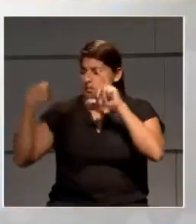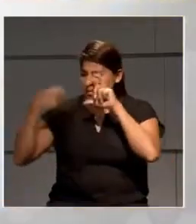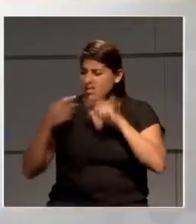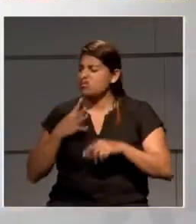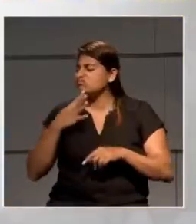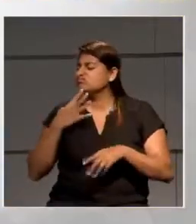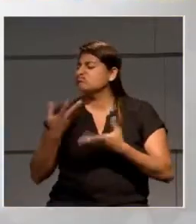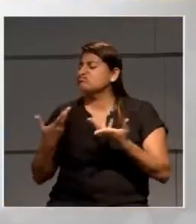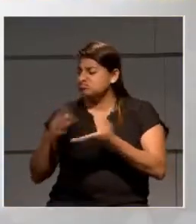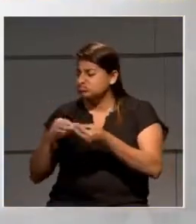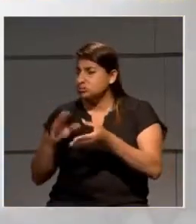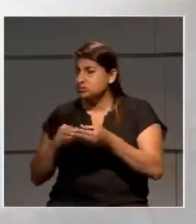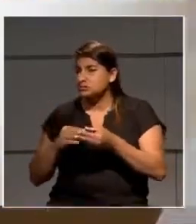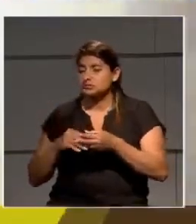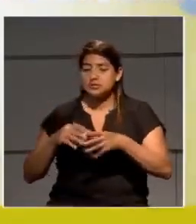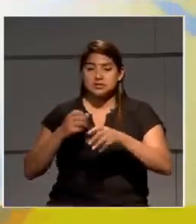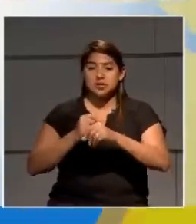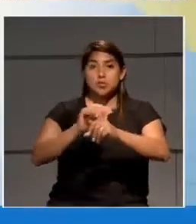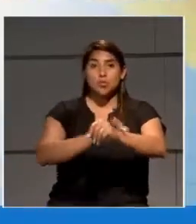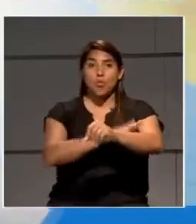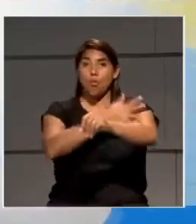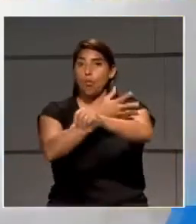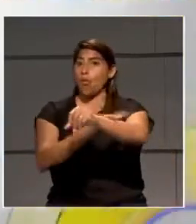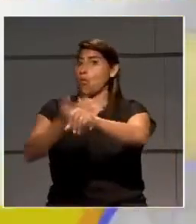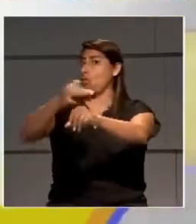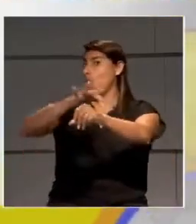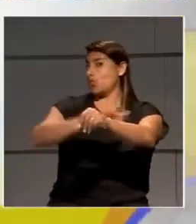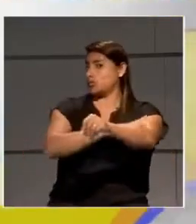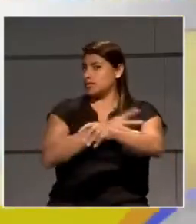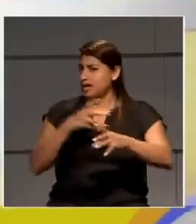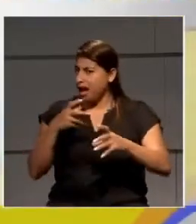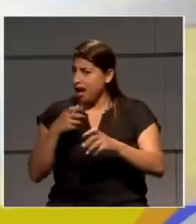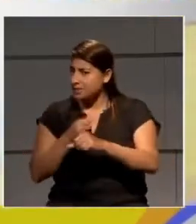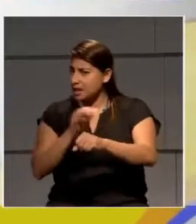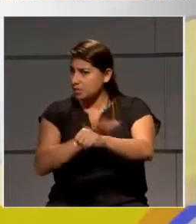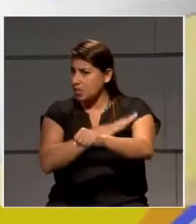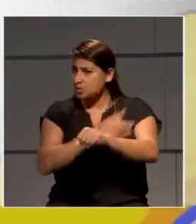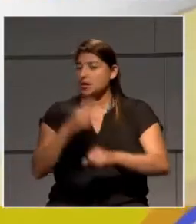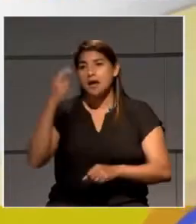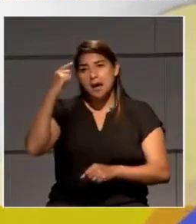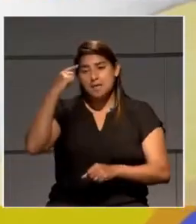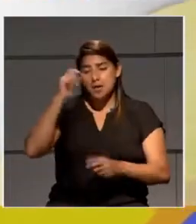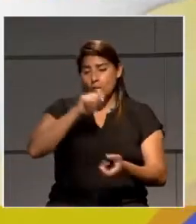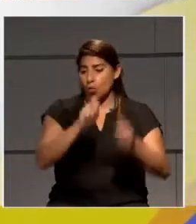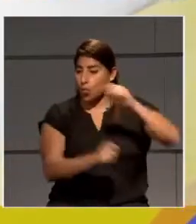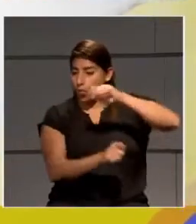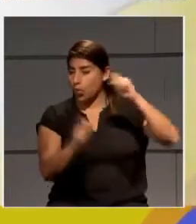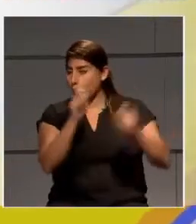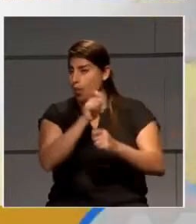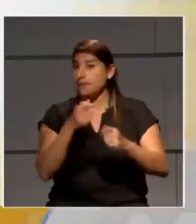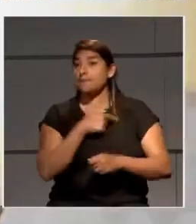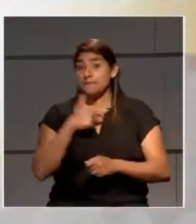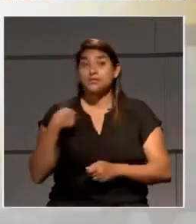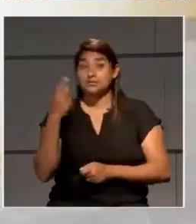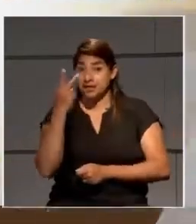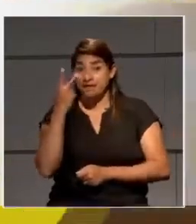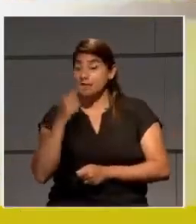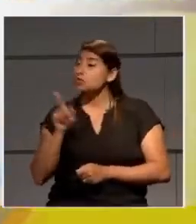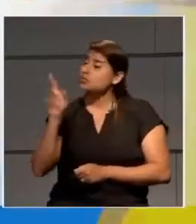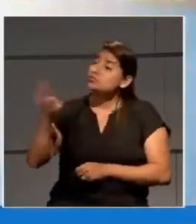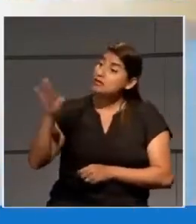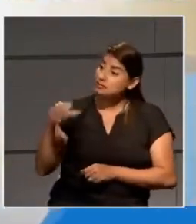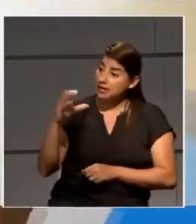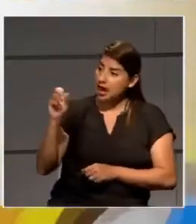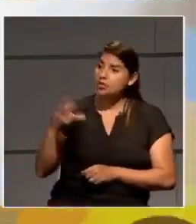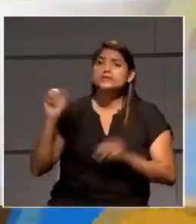el video? Cuéntame. De hacer música. De hacer música. Sí, está apenas para esto. A mí me gustaría verlo. Sí, está caro.